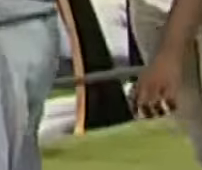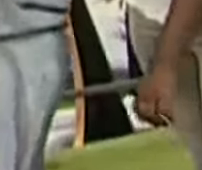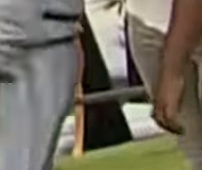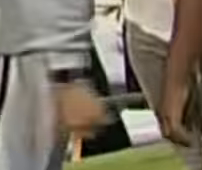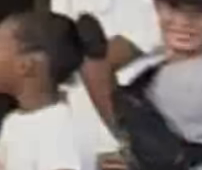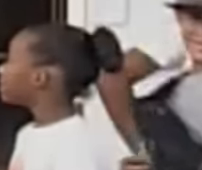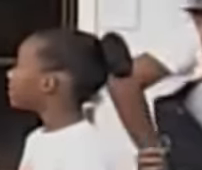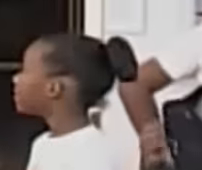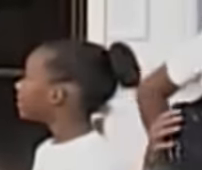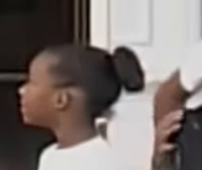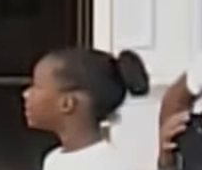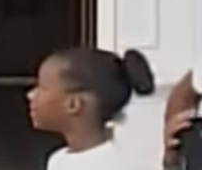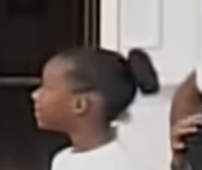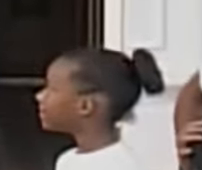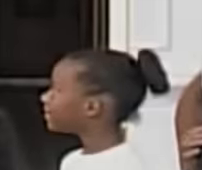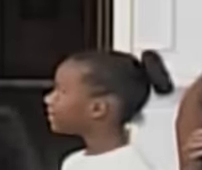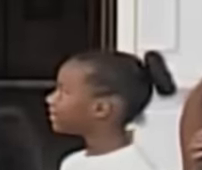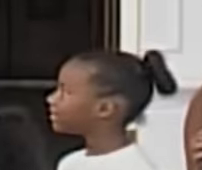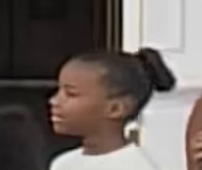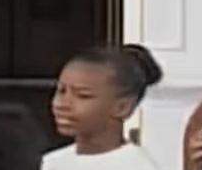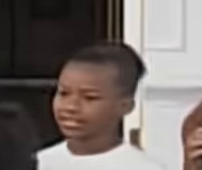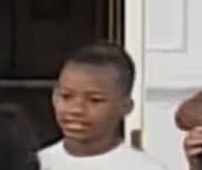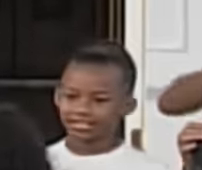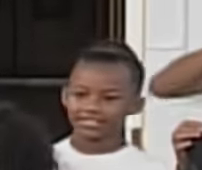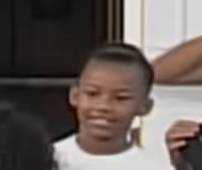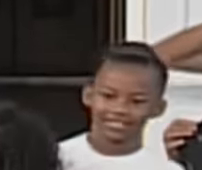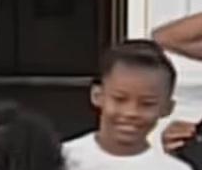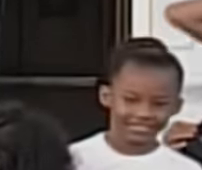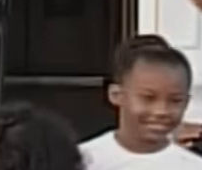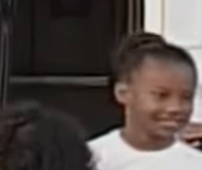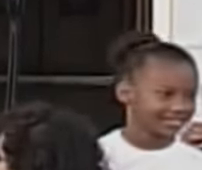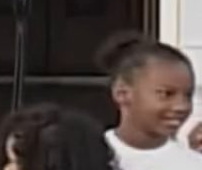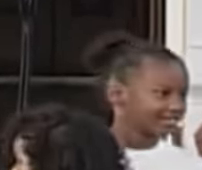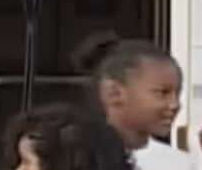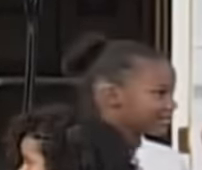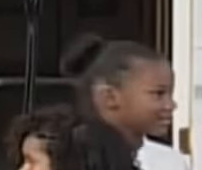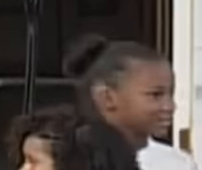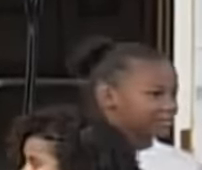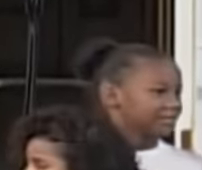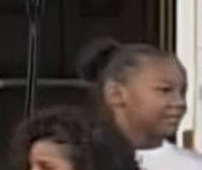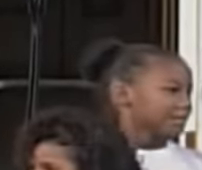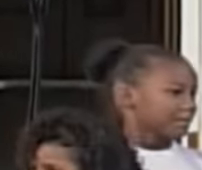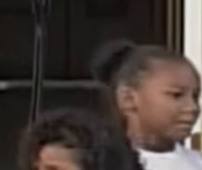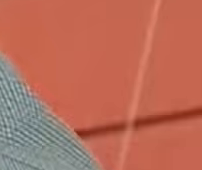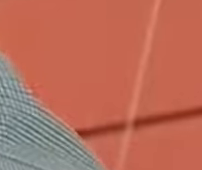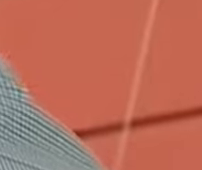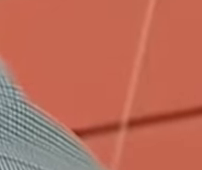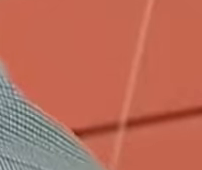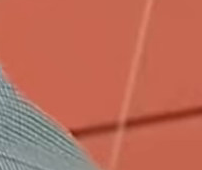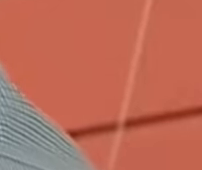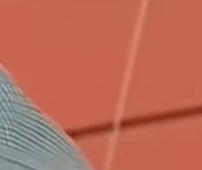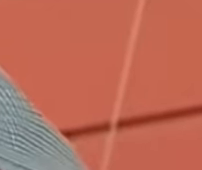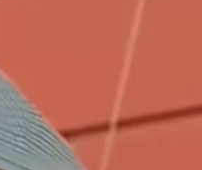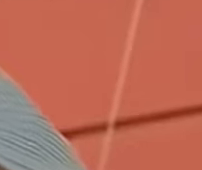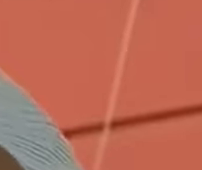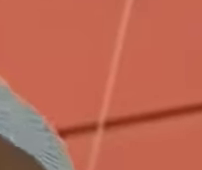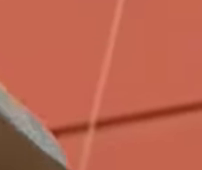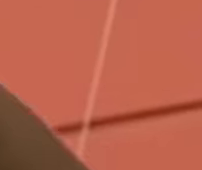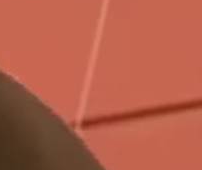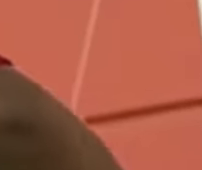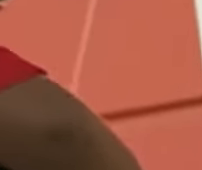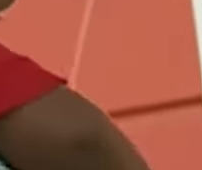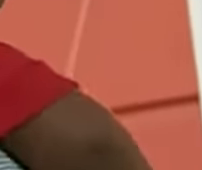Allí se acerca otro de los niños que ha acompañado esta movilización. Abraza al presidente Nicolás Maduro Moros. Le decía a una